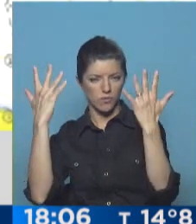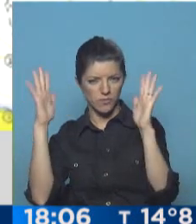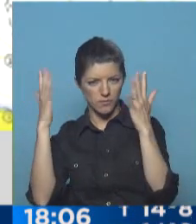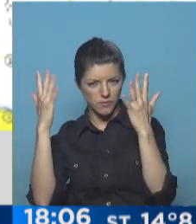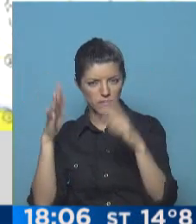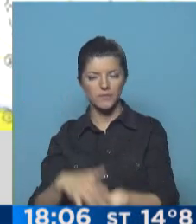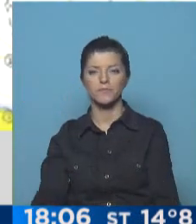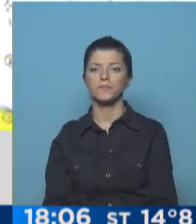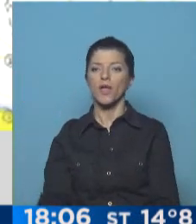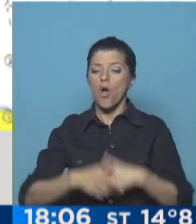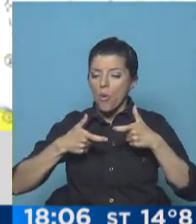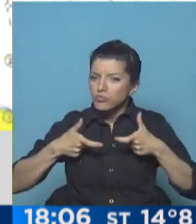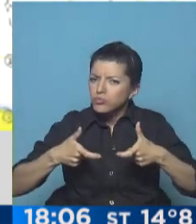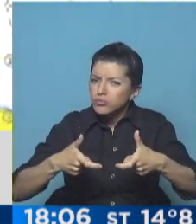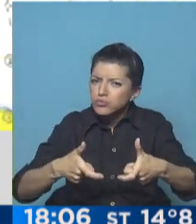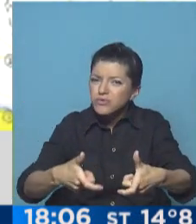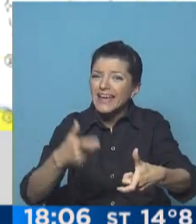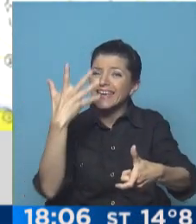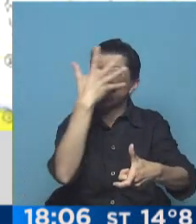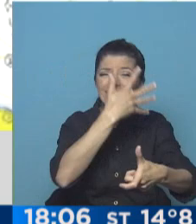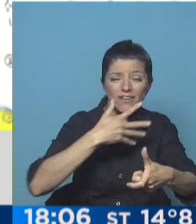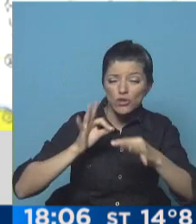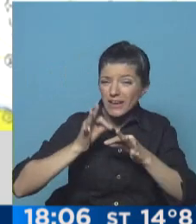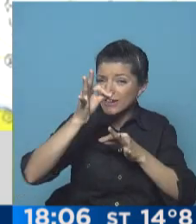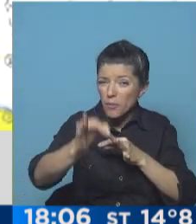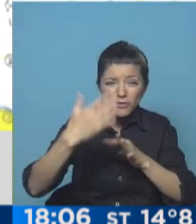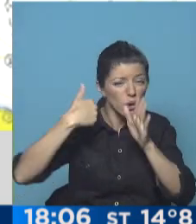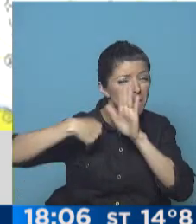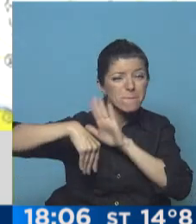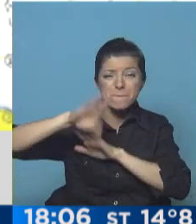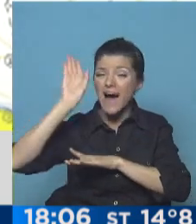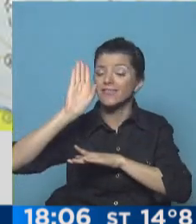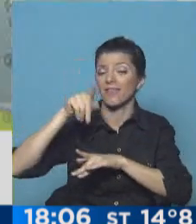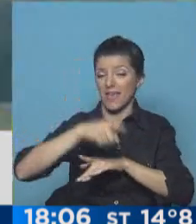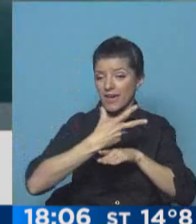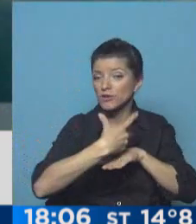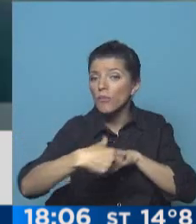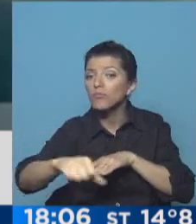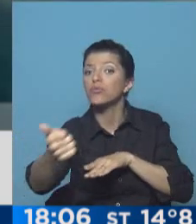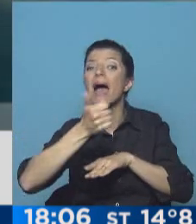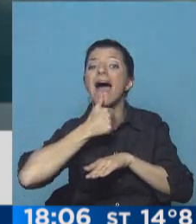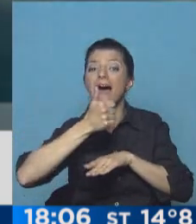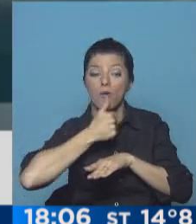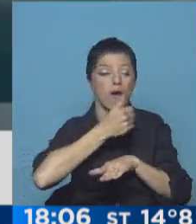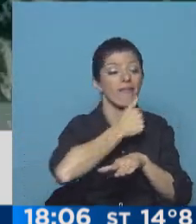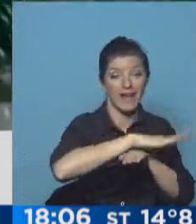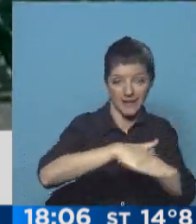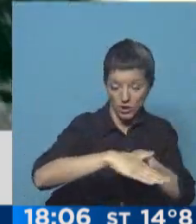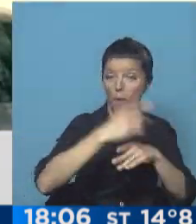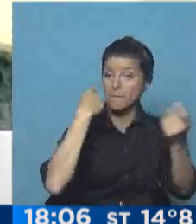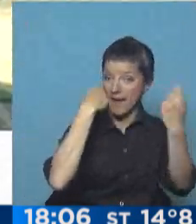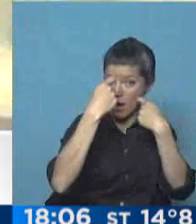Un acueducto de más de 500 kilómetros que va a transportar agua cruda desde el río